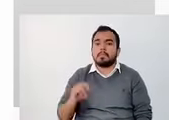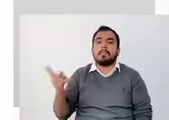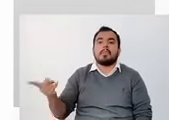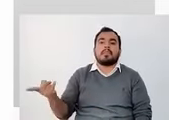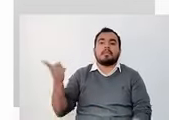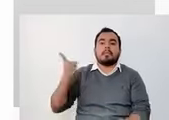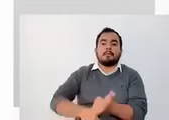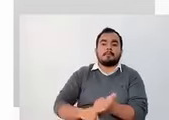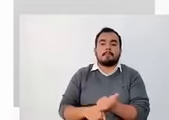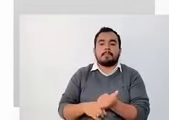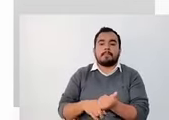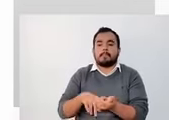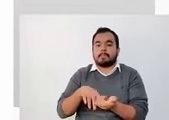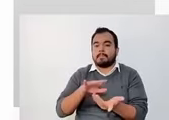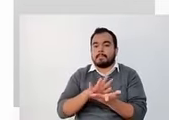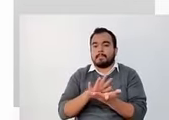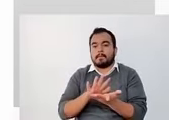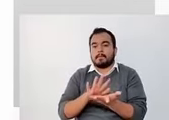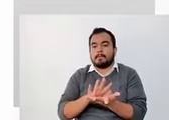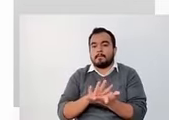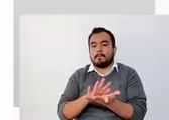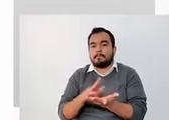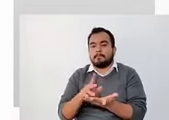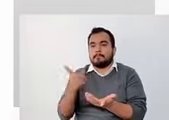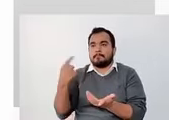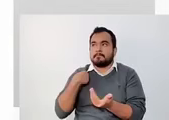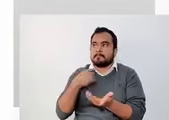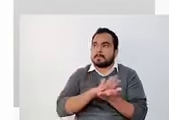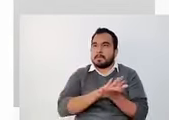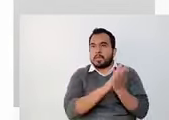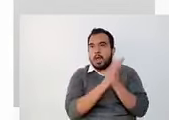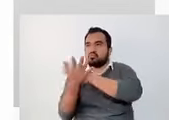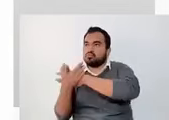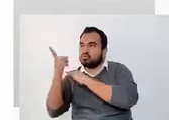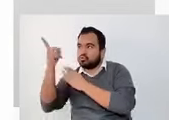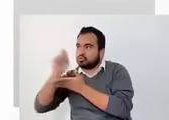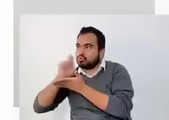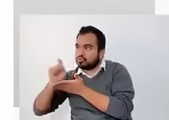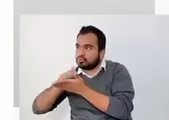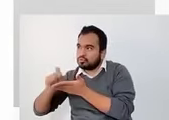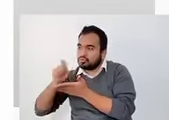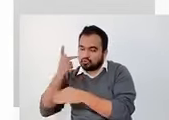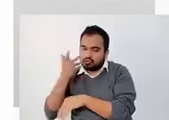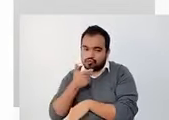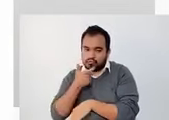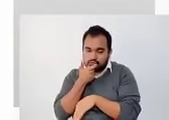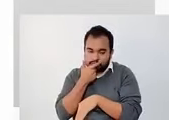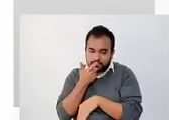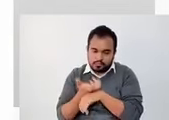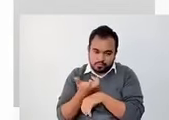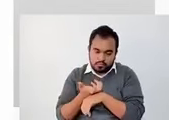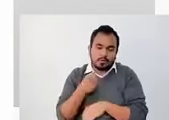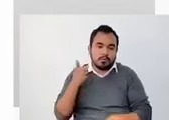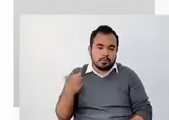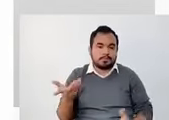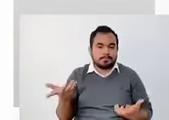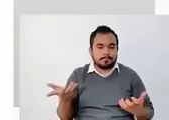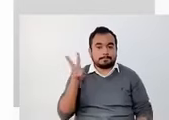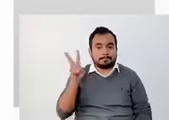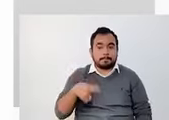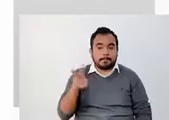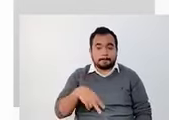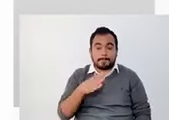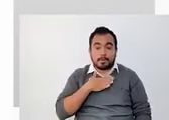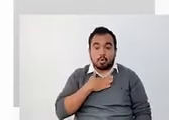ellos. Bueno, yo creo que es hora de volver a retomar ese compromiso. No hace falta hacerlo como los realistas jurídicos diciendo nos fiamos por entero